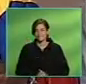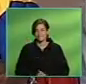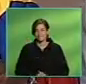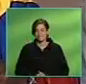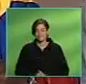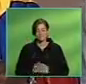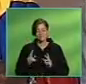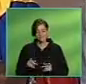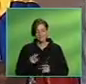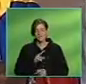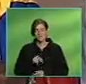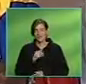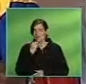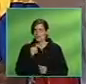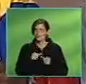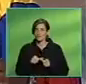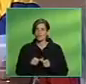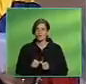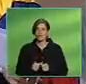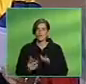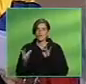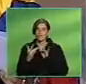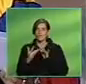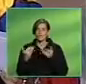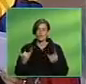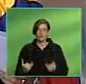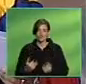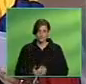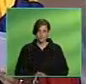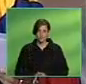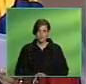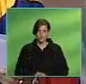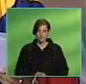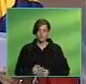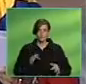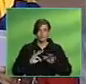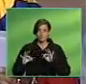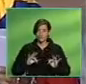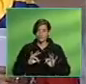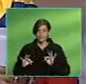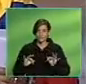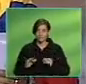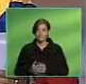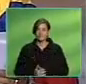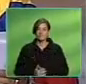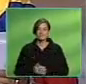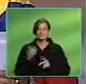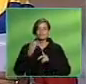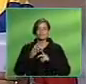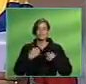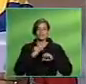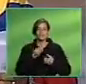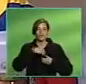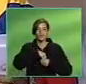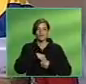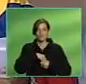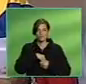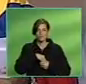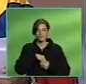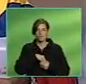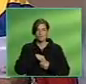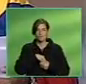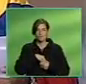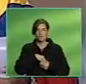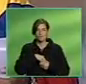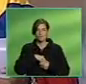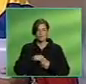Bueno, vamos, nosotros vamos a hacer un pase en este momento, mientras se prepara Cultura Corazón Adentro para